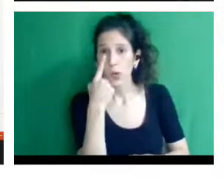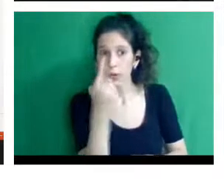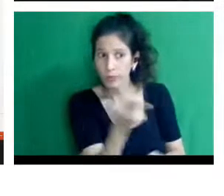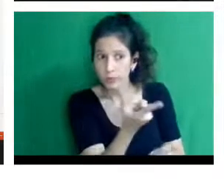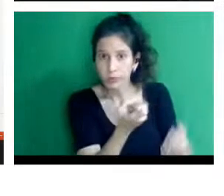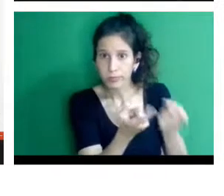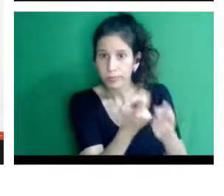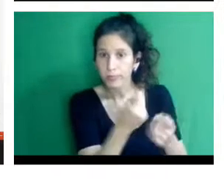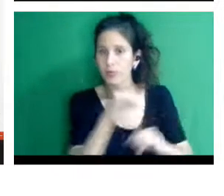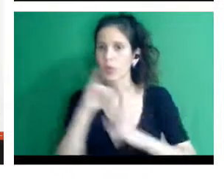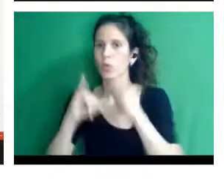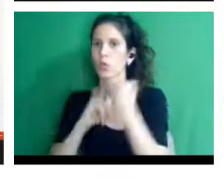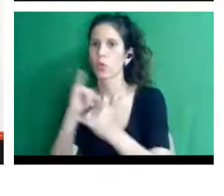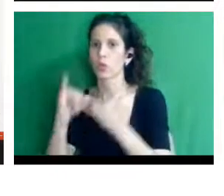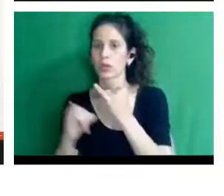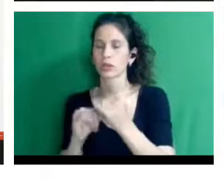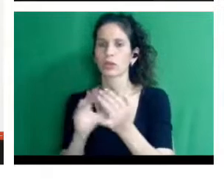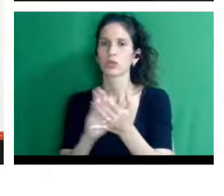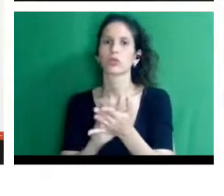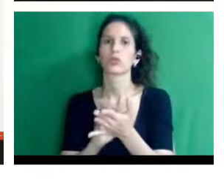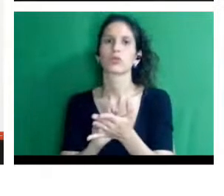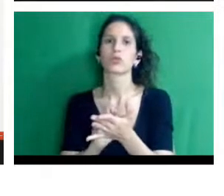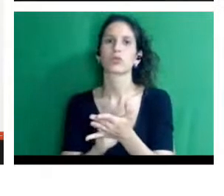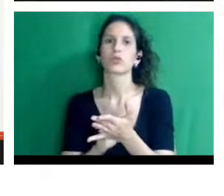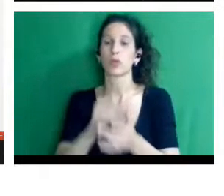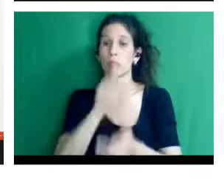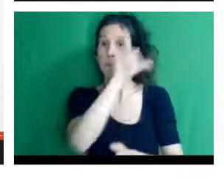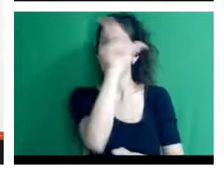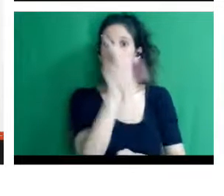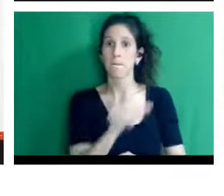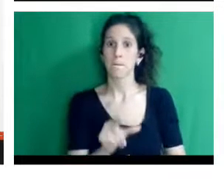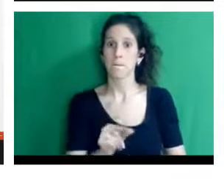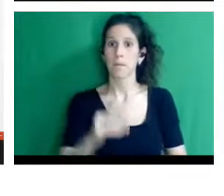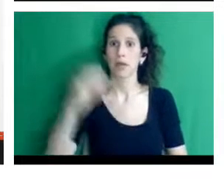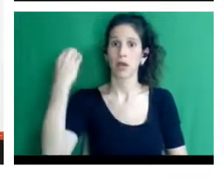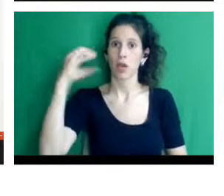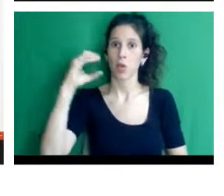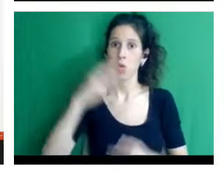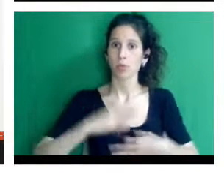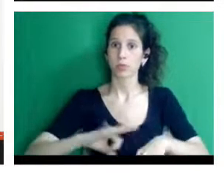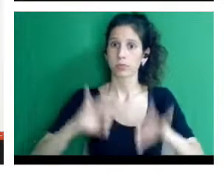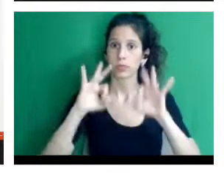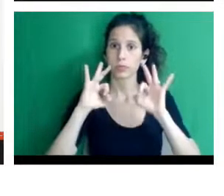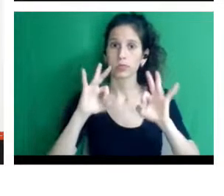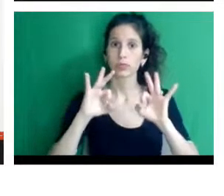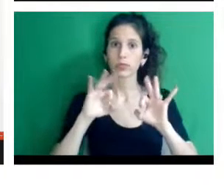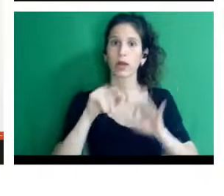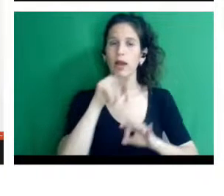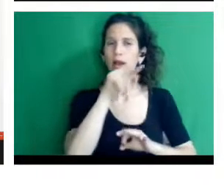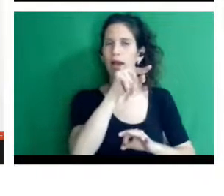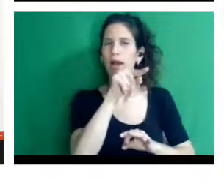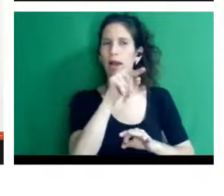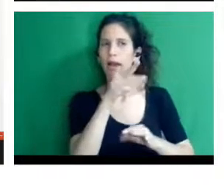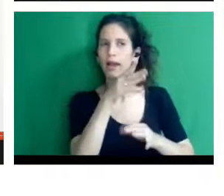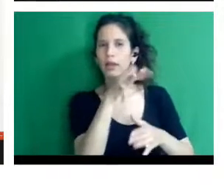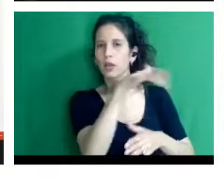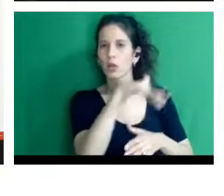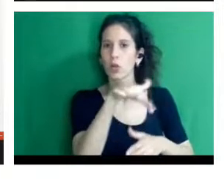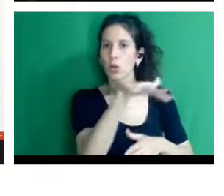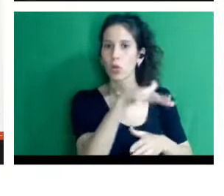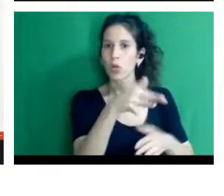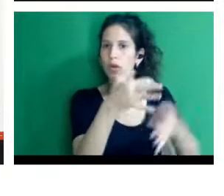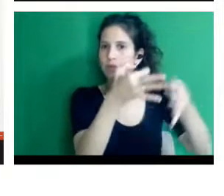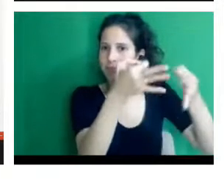escenarios deportivos y recreativos del país que cumple los requisitos mínimos exigidos de acuerdo con la normatividad que regula la adecuación